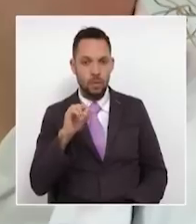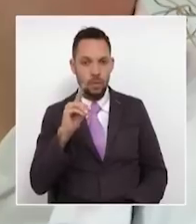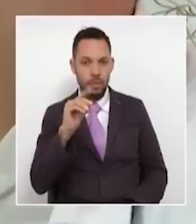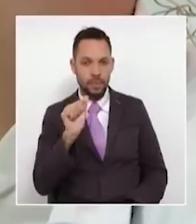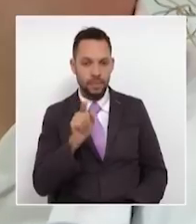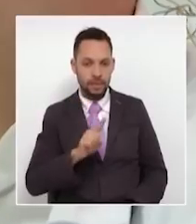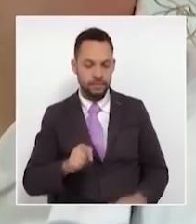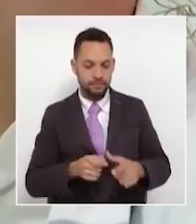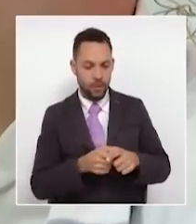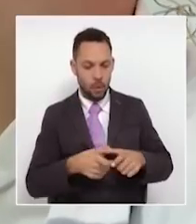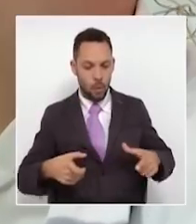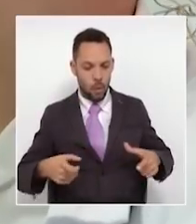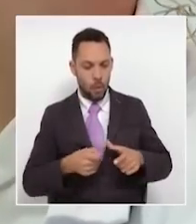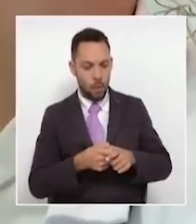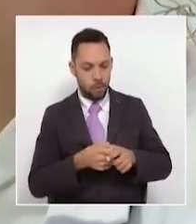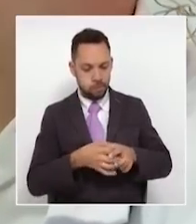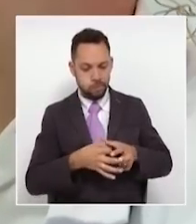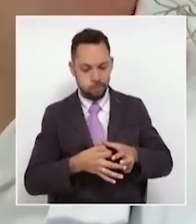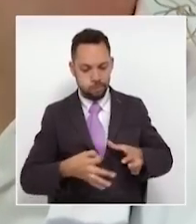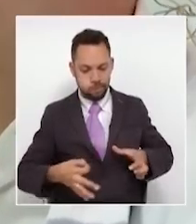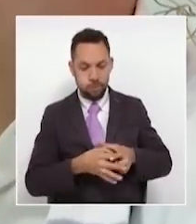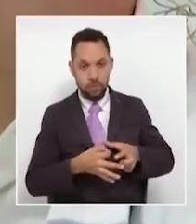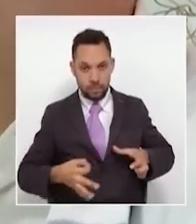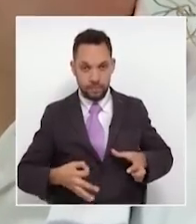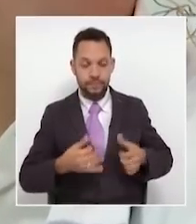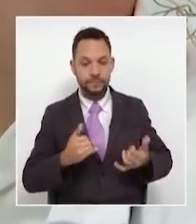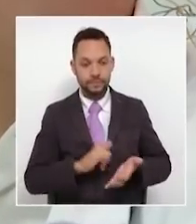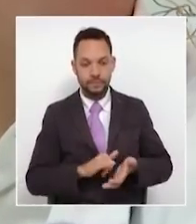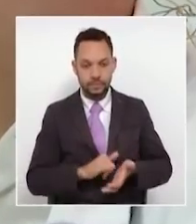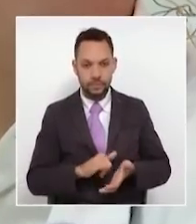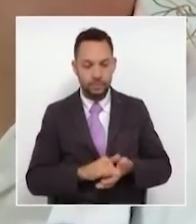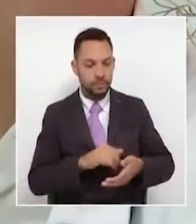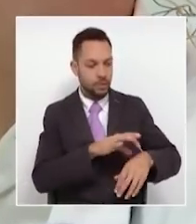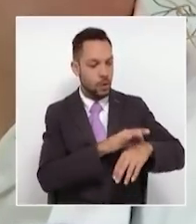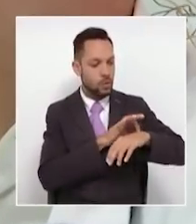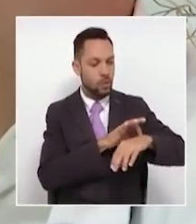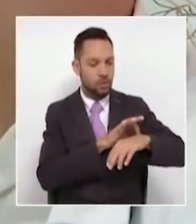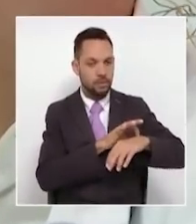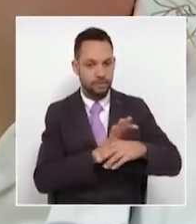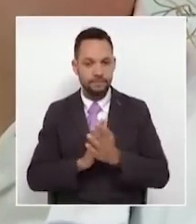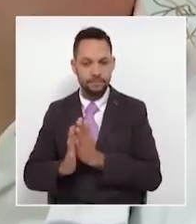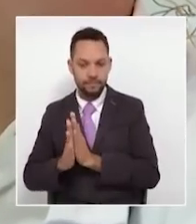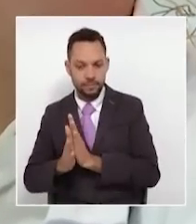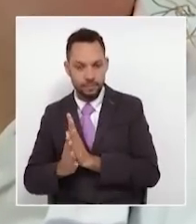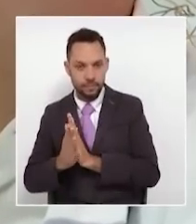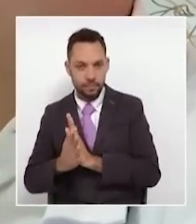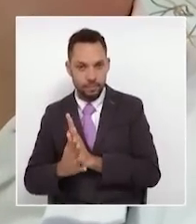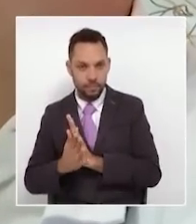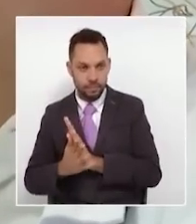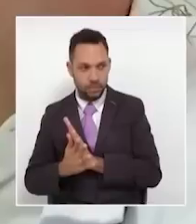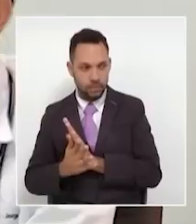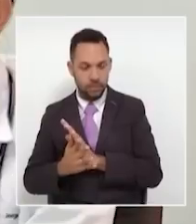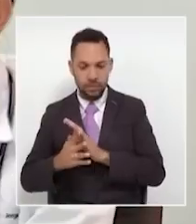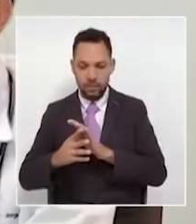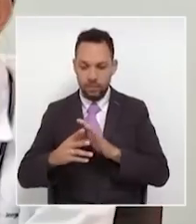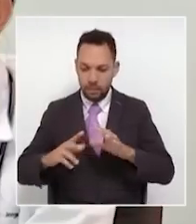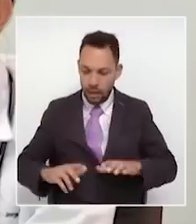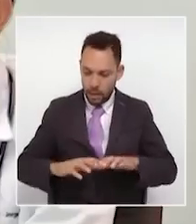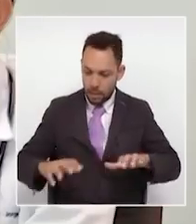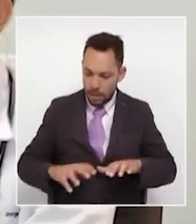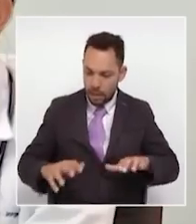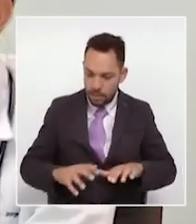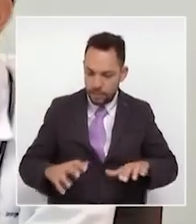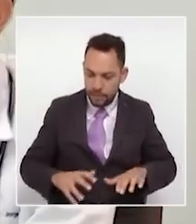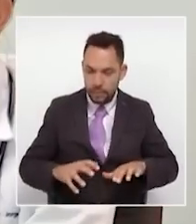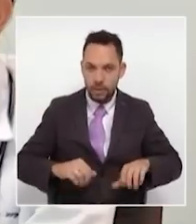cómo está el doctor en este momento debe predominar las ondas de frecuencia lenta deben